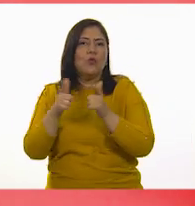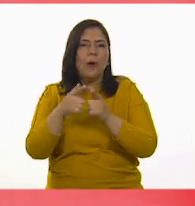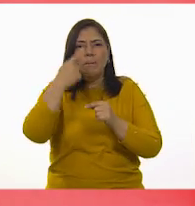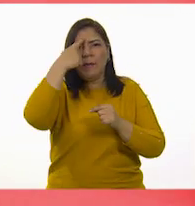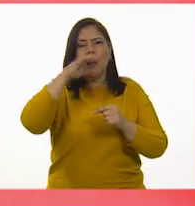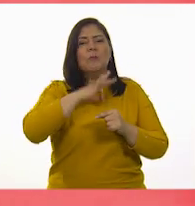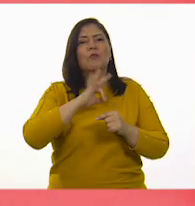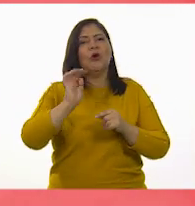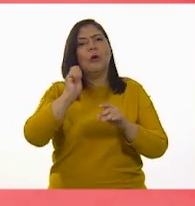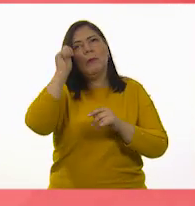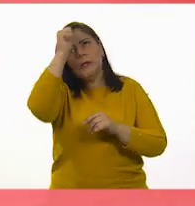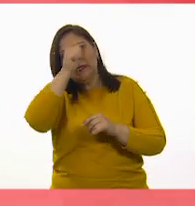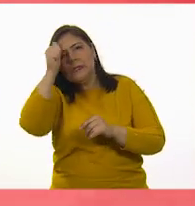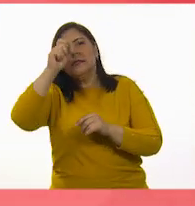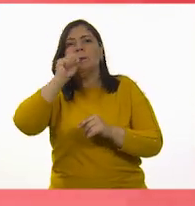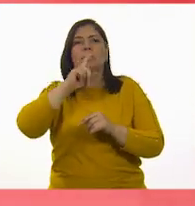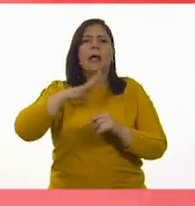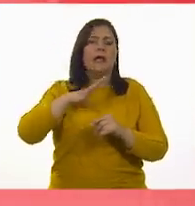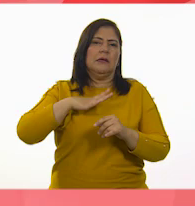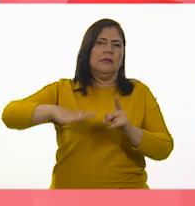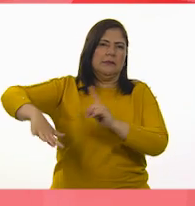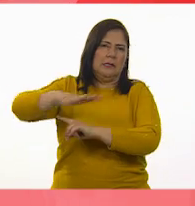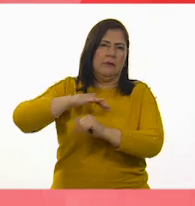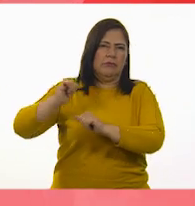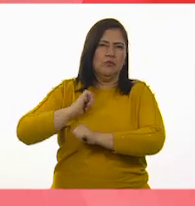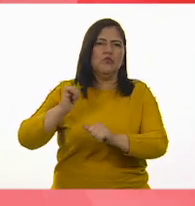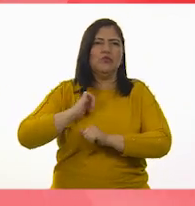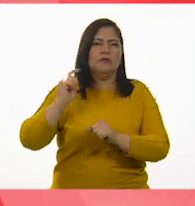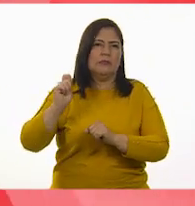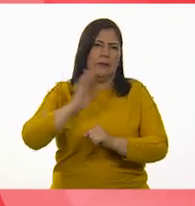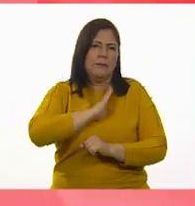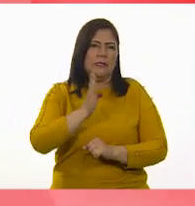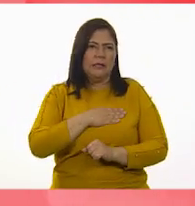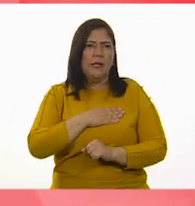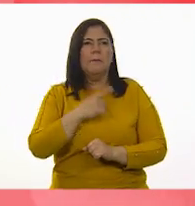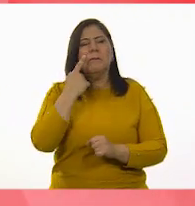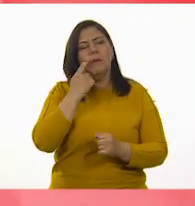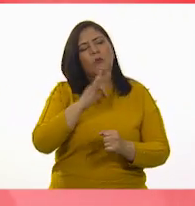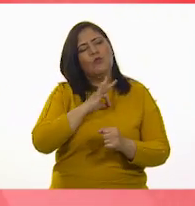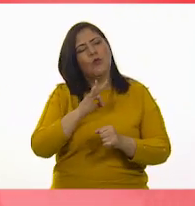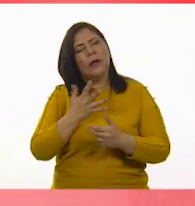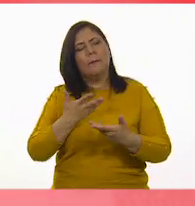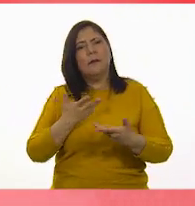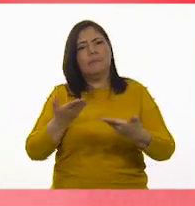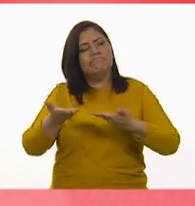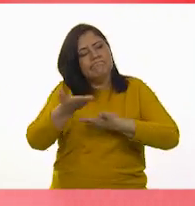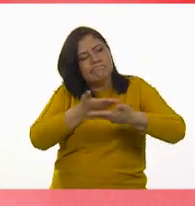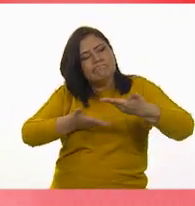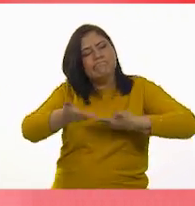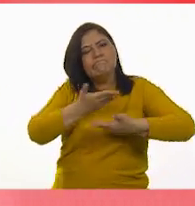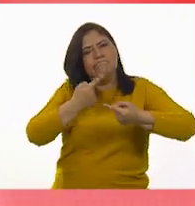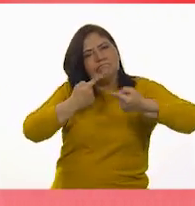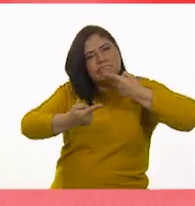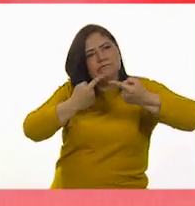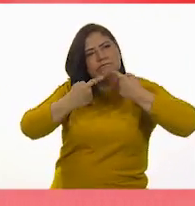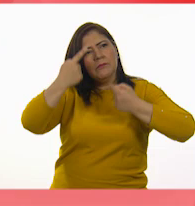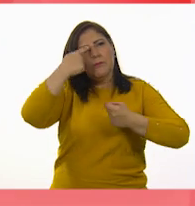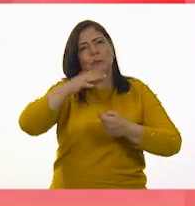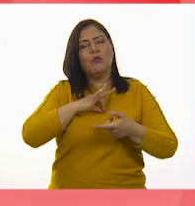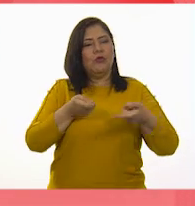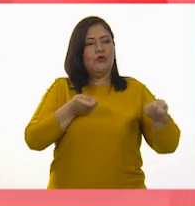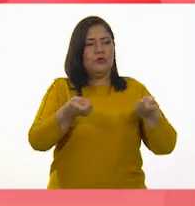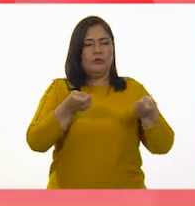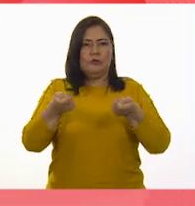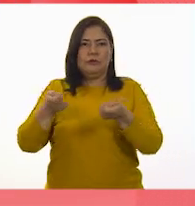y eclesiásticas españolas. Algunos indígenas pusieron, digamos, como negociaciones de por medio para poder mantener un poco de su poderío y,